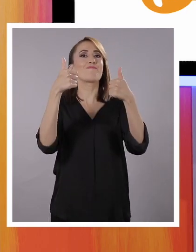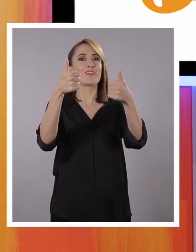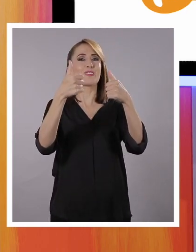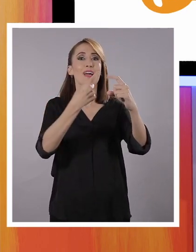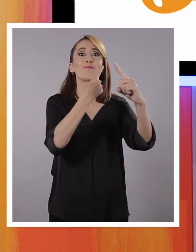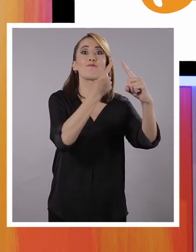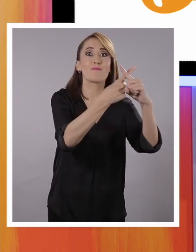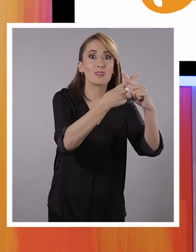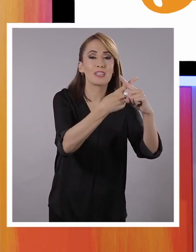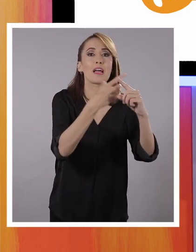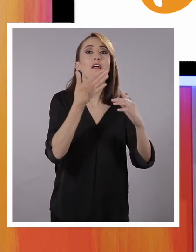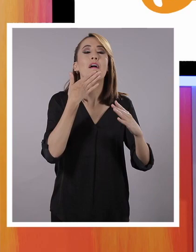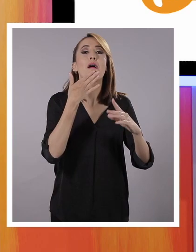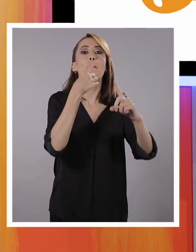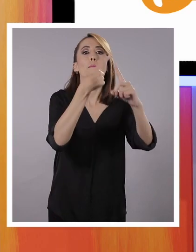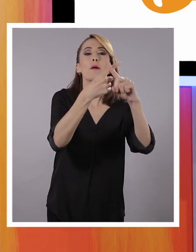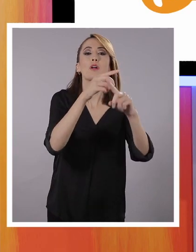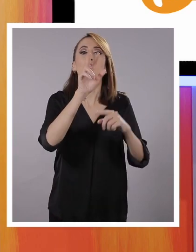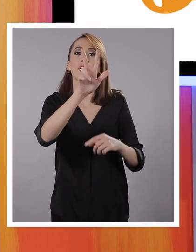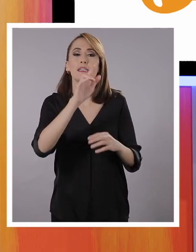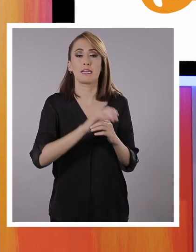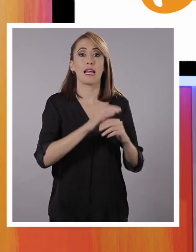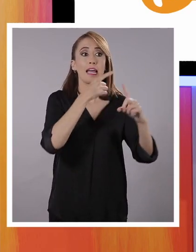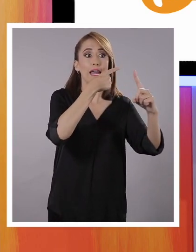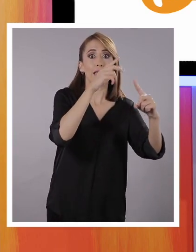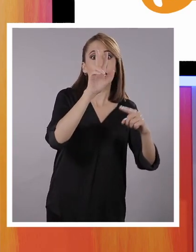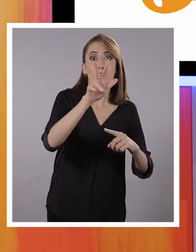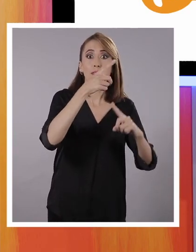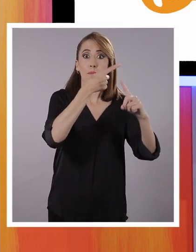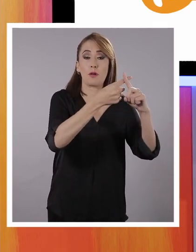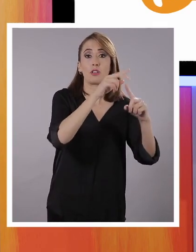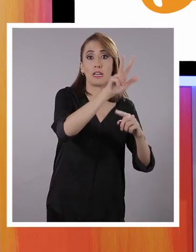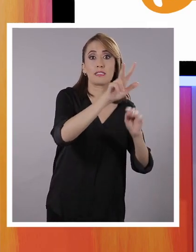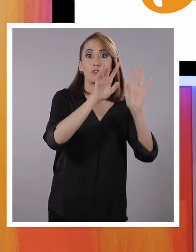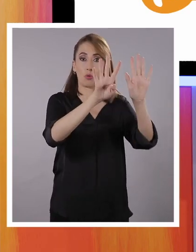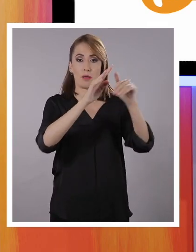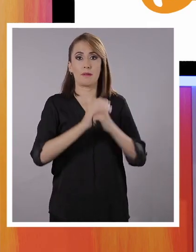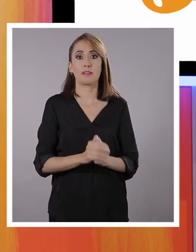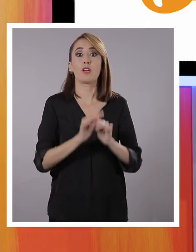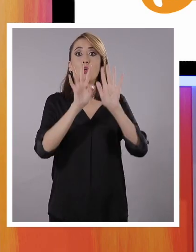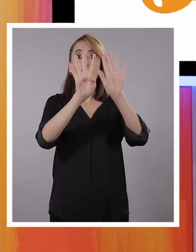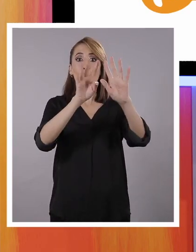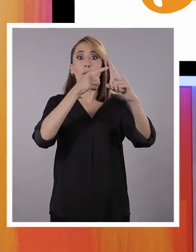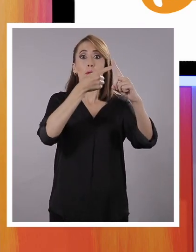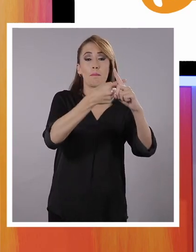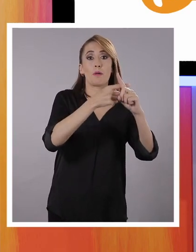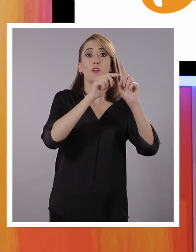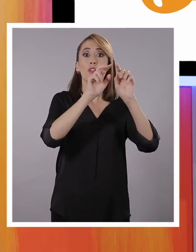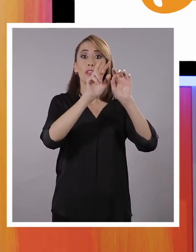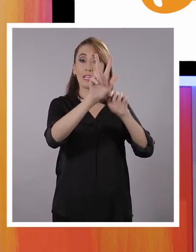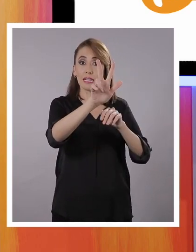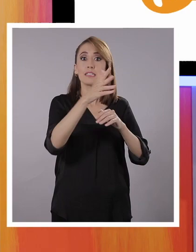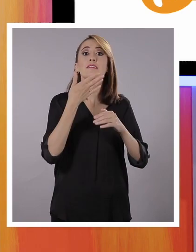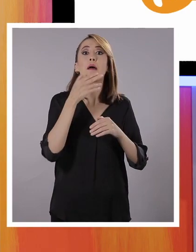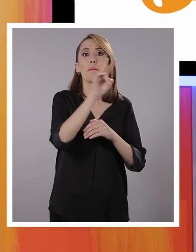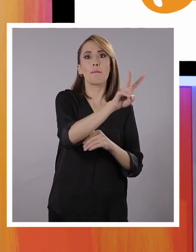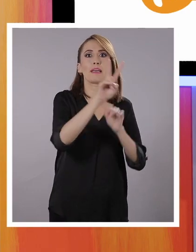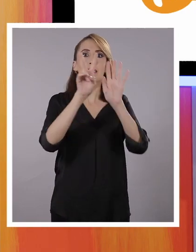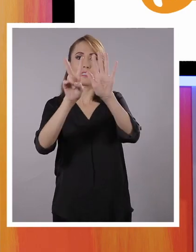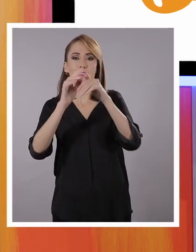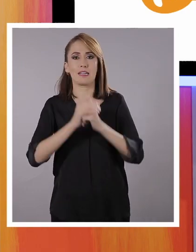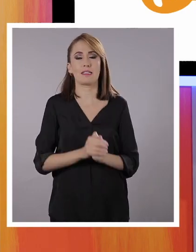¡Correcto! Hay que multiplicar por 3. 3 por 3, 9. 9 por 3,